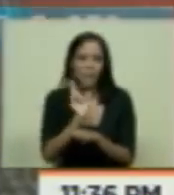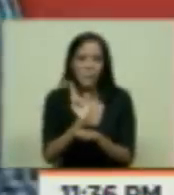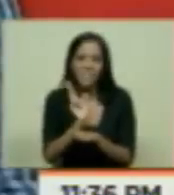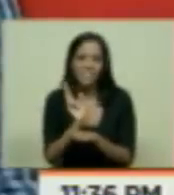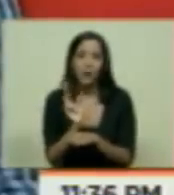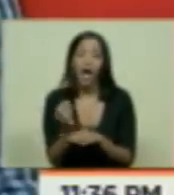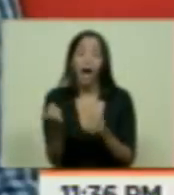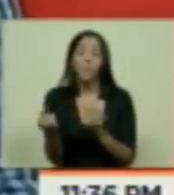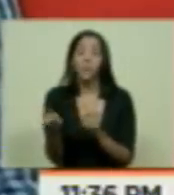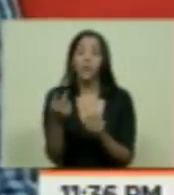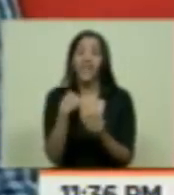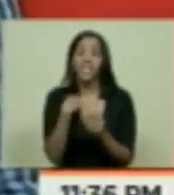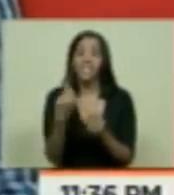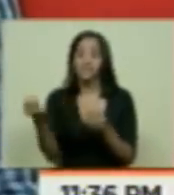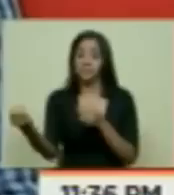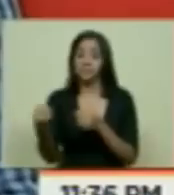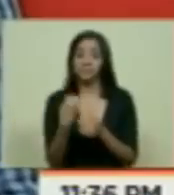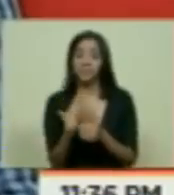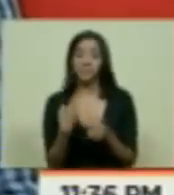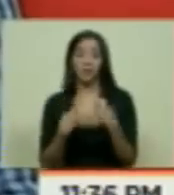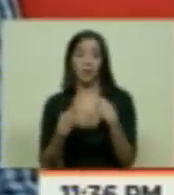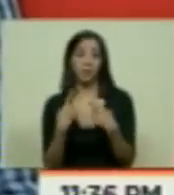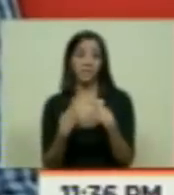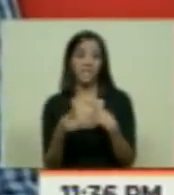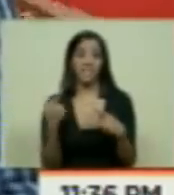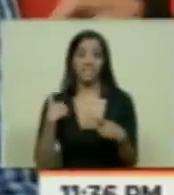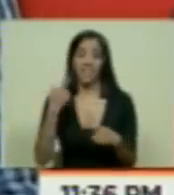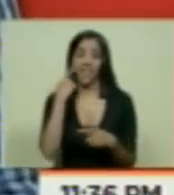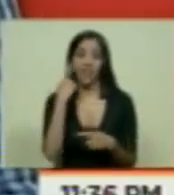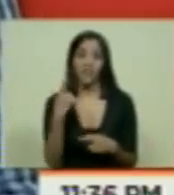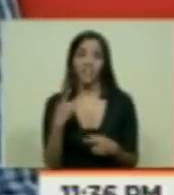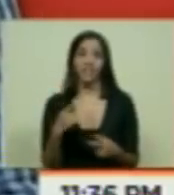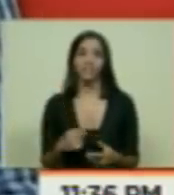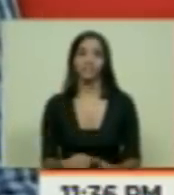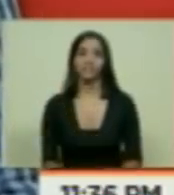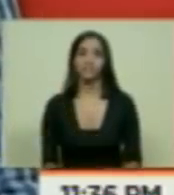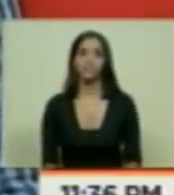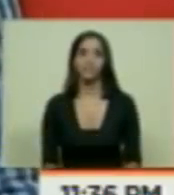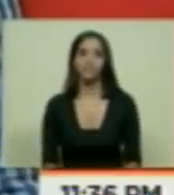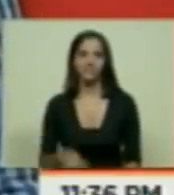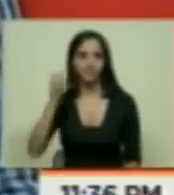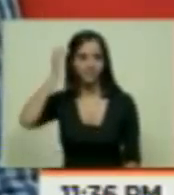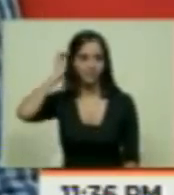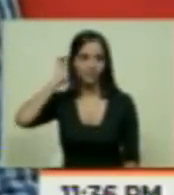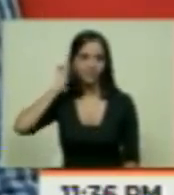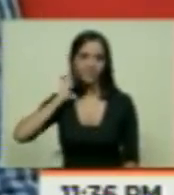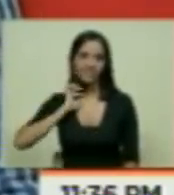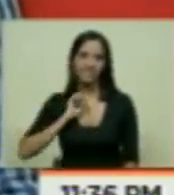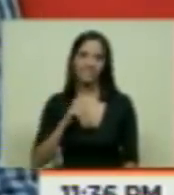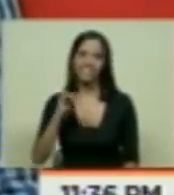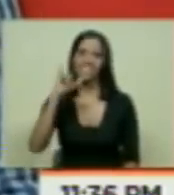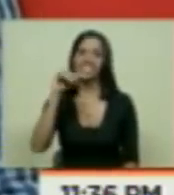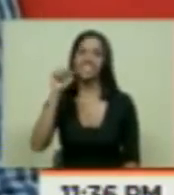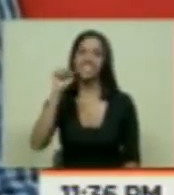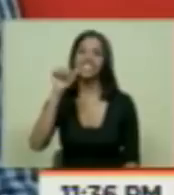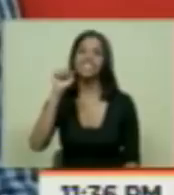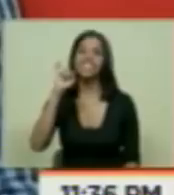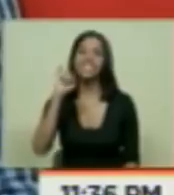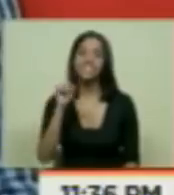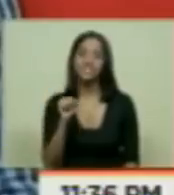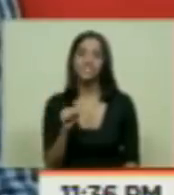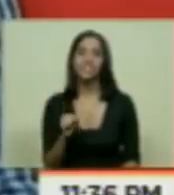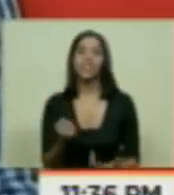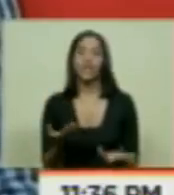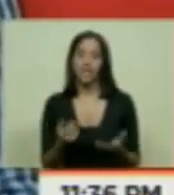aquí me llega una cosita, esto tiene que ver. Mira, mientras lo busca, vamos a enviarle saludos a la señora Isla Jiménez, María Fernanda Jiménez, y